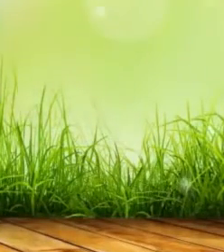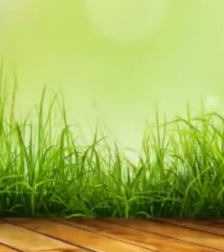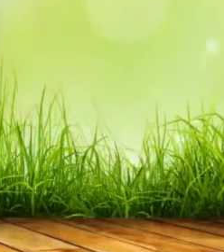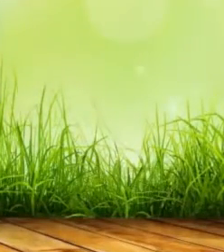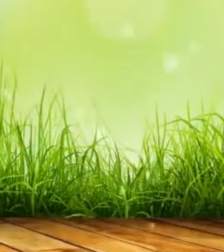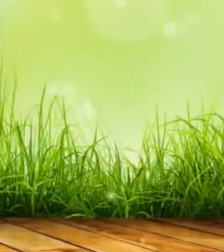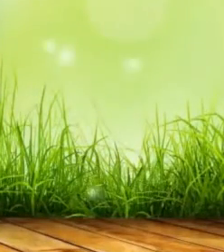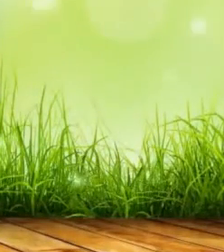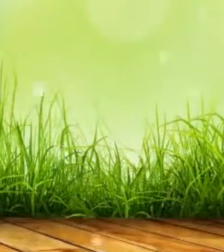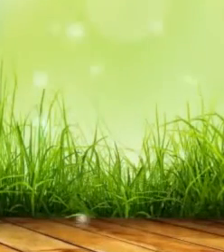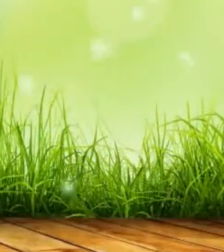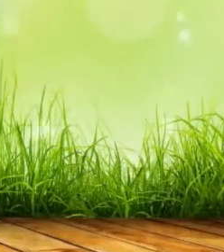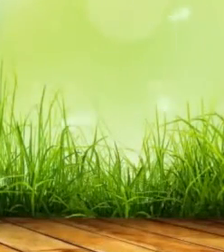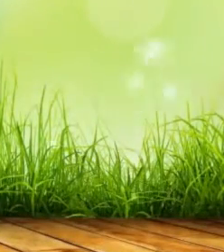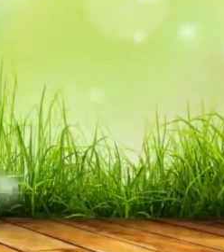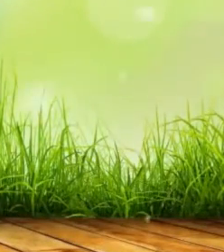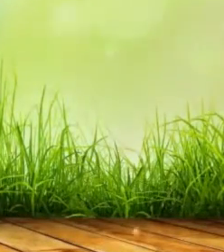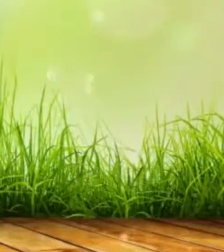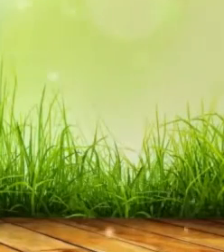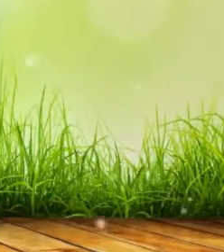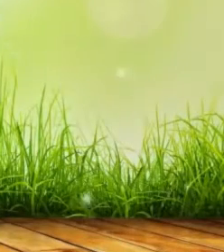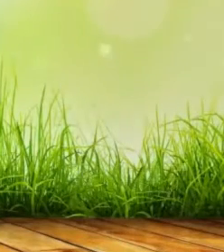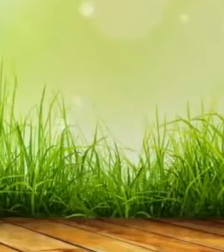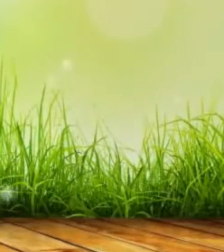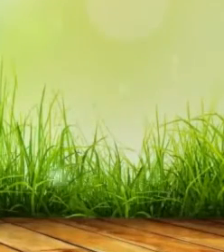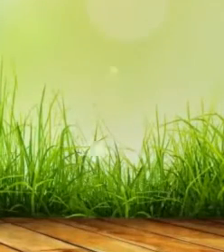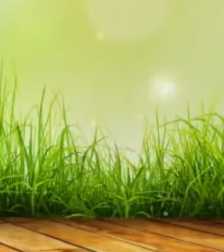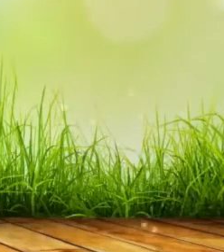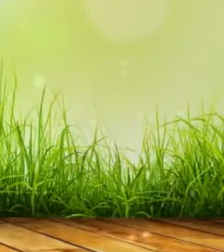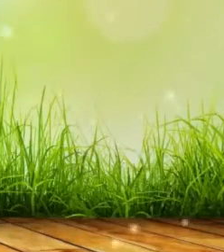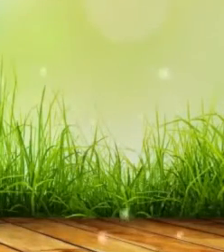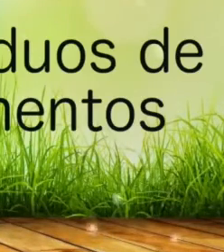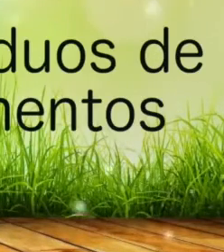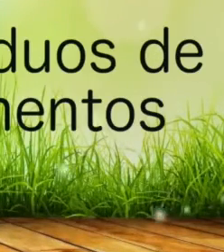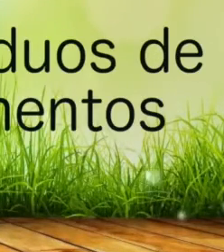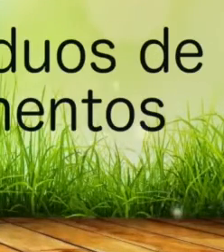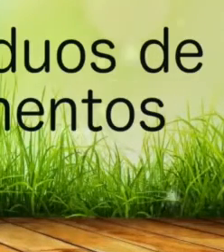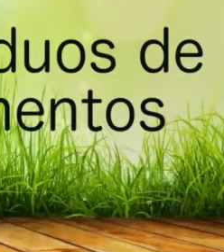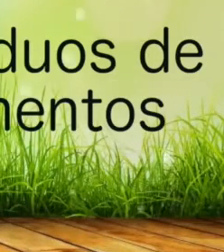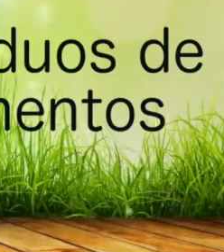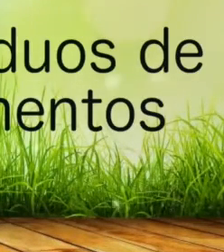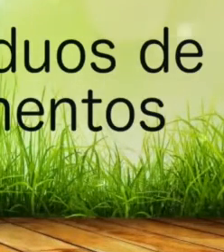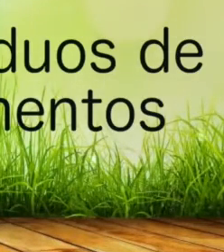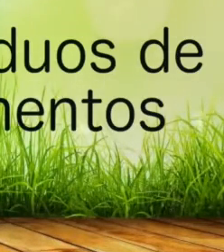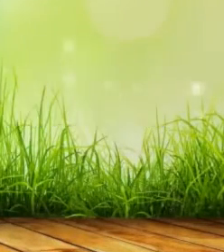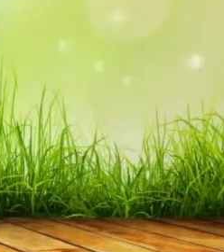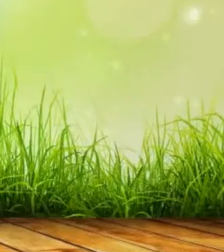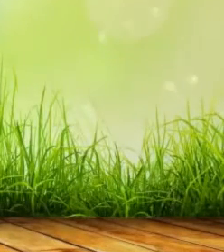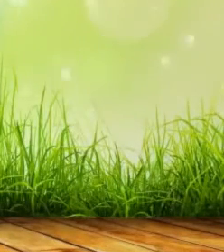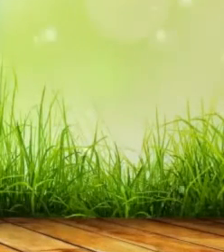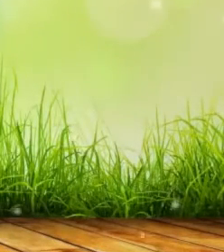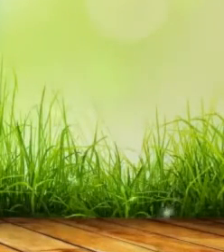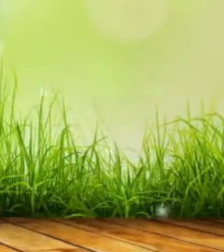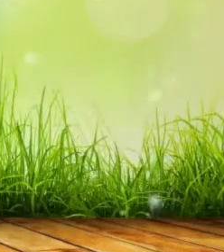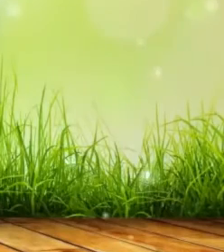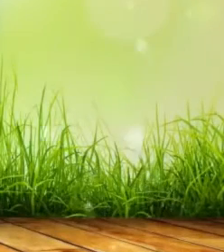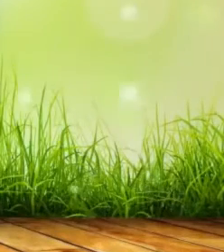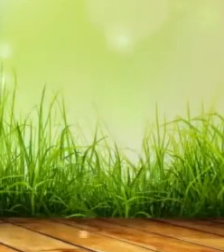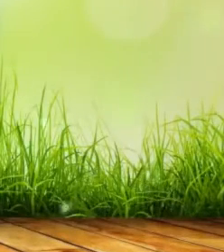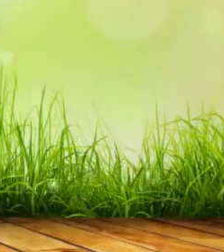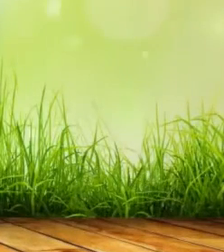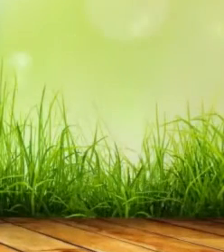recipiente verde no recibimos ordinario papel aluminio papel carbón envoltura de mecano y residuos de alimentos en recipiente azul